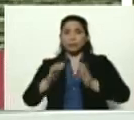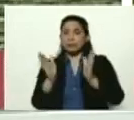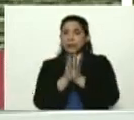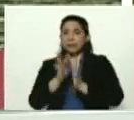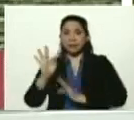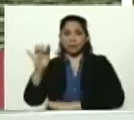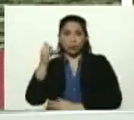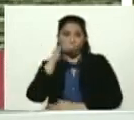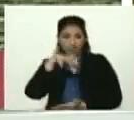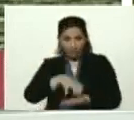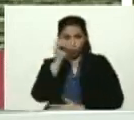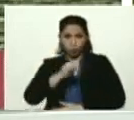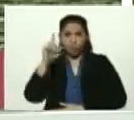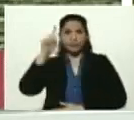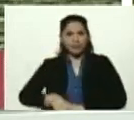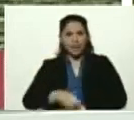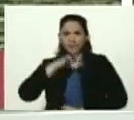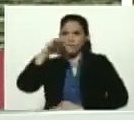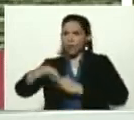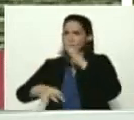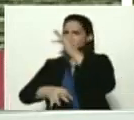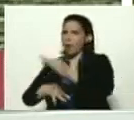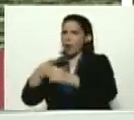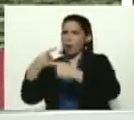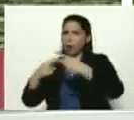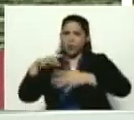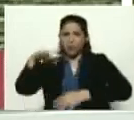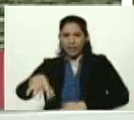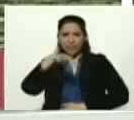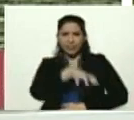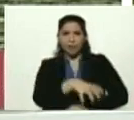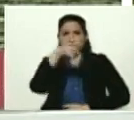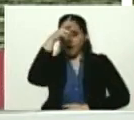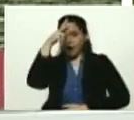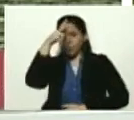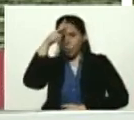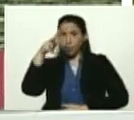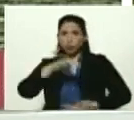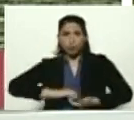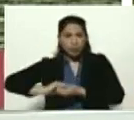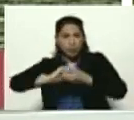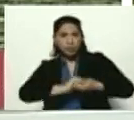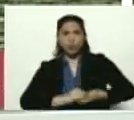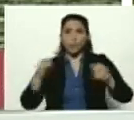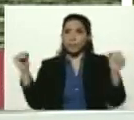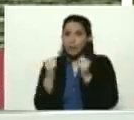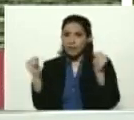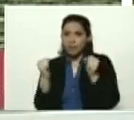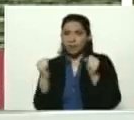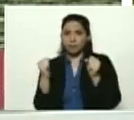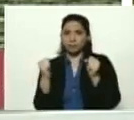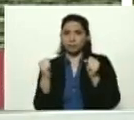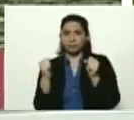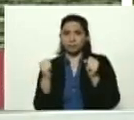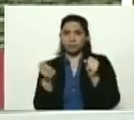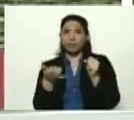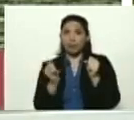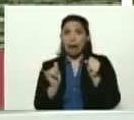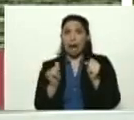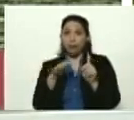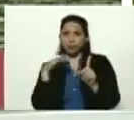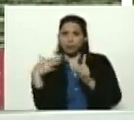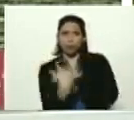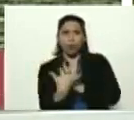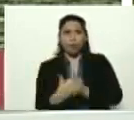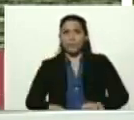Zulia. También ha contaminado en Falcón, en Trujillo, en Mérida. Ha irradiado.